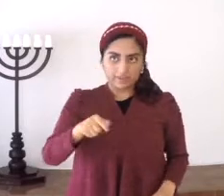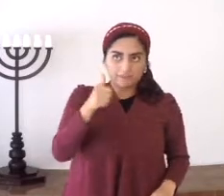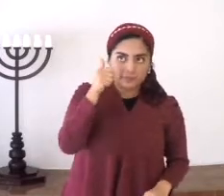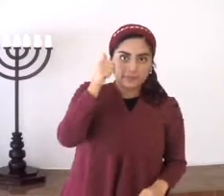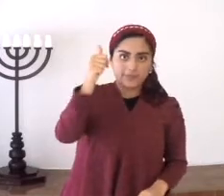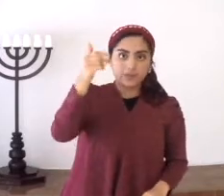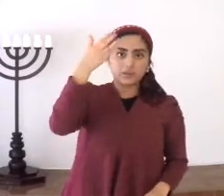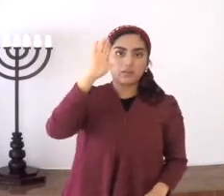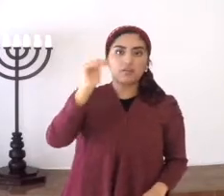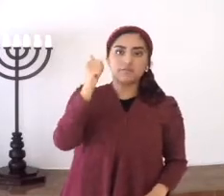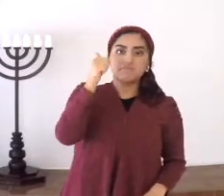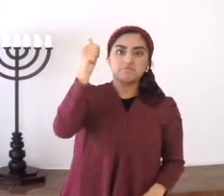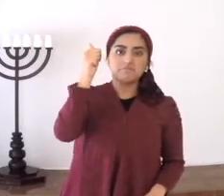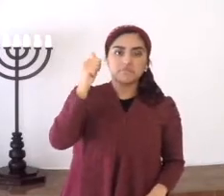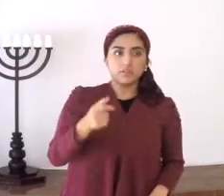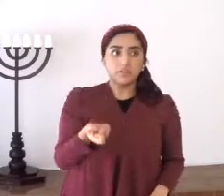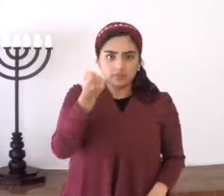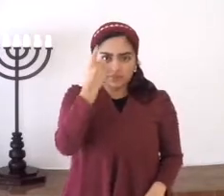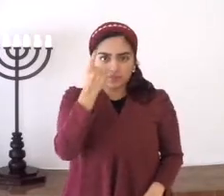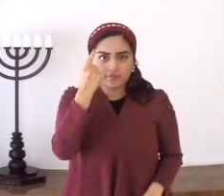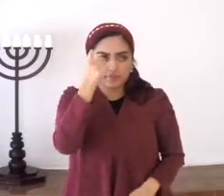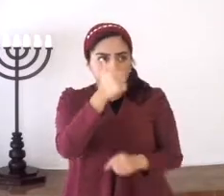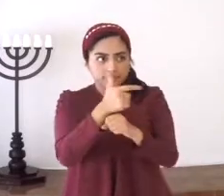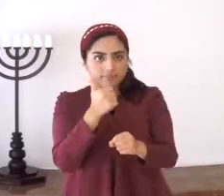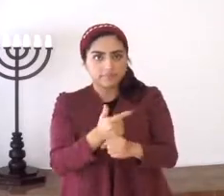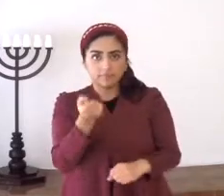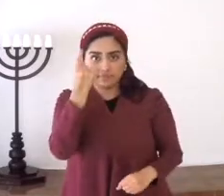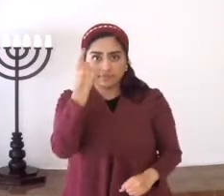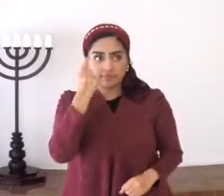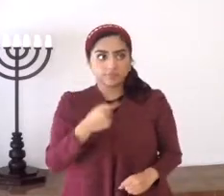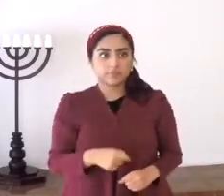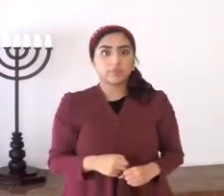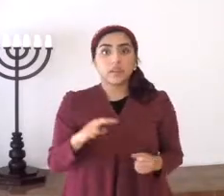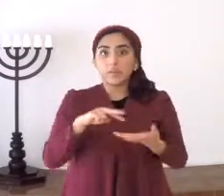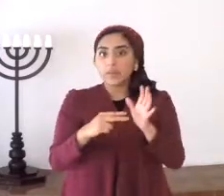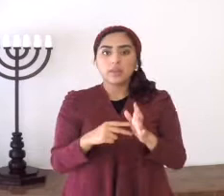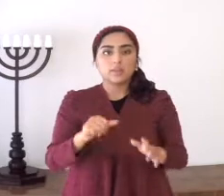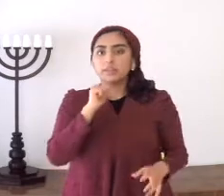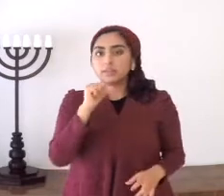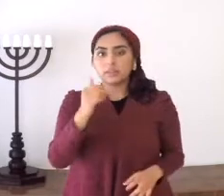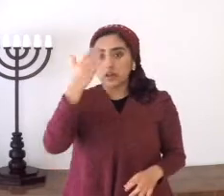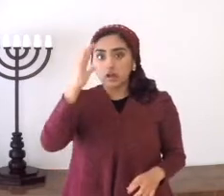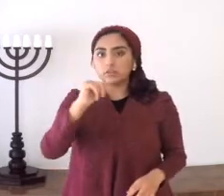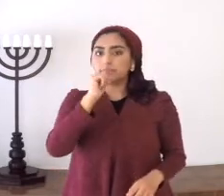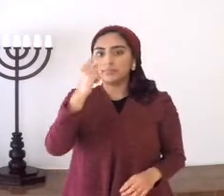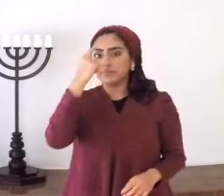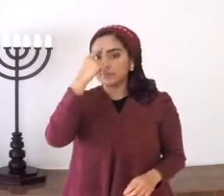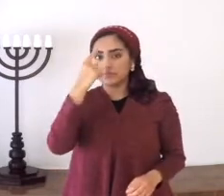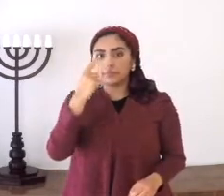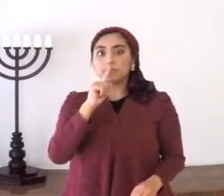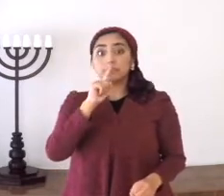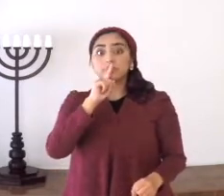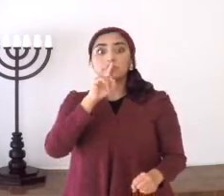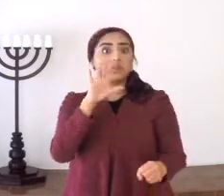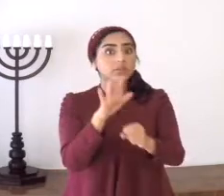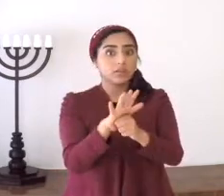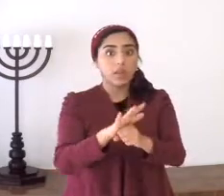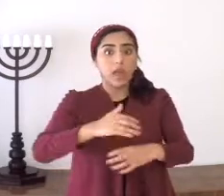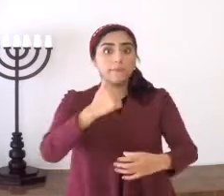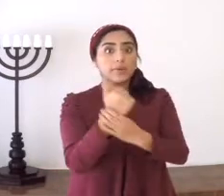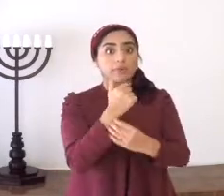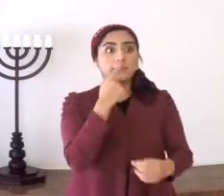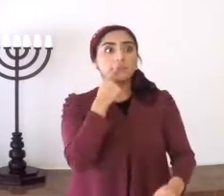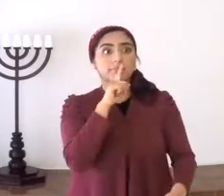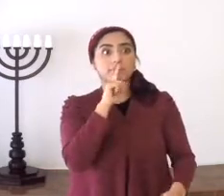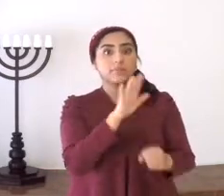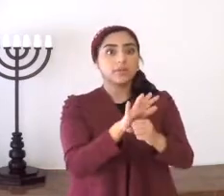a Israel, no. Tenía que ser él mismo. ¿Sí se entendió, amados? O sea que no